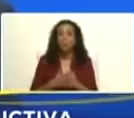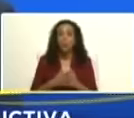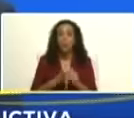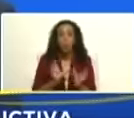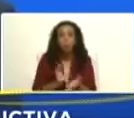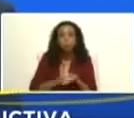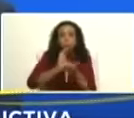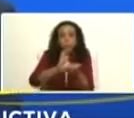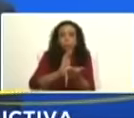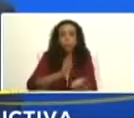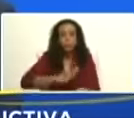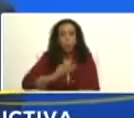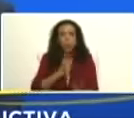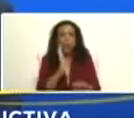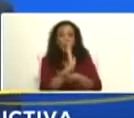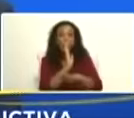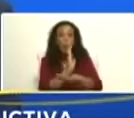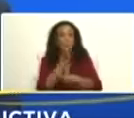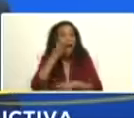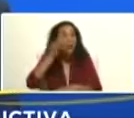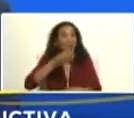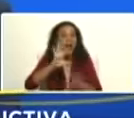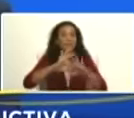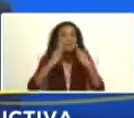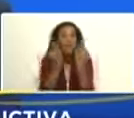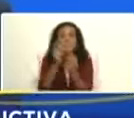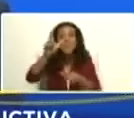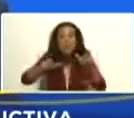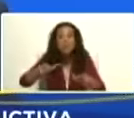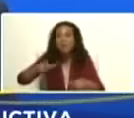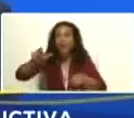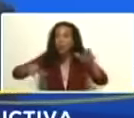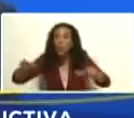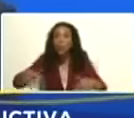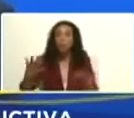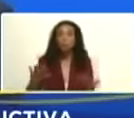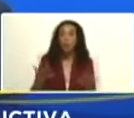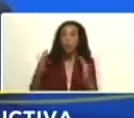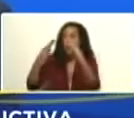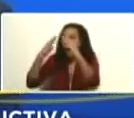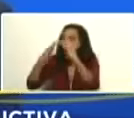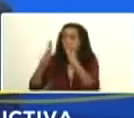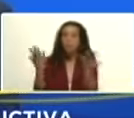paquetes de protección real a la familia, a los bienes.